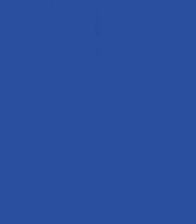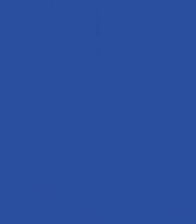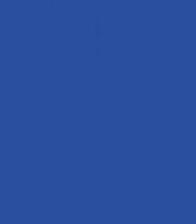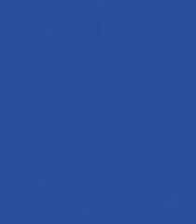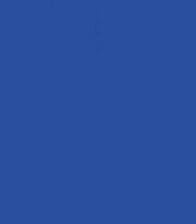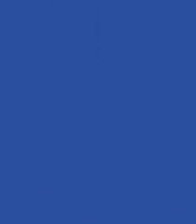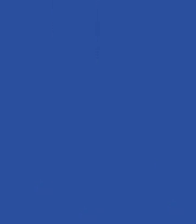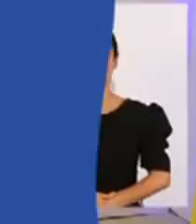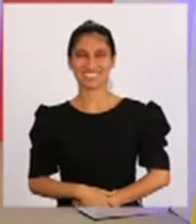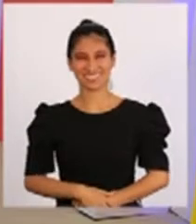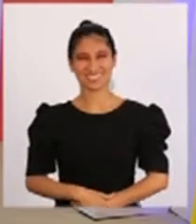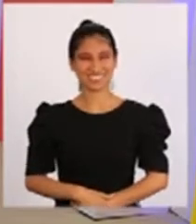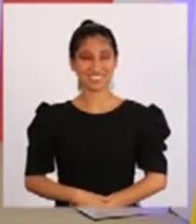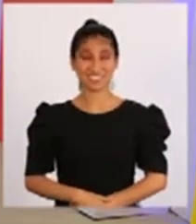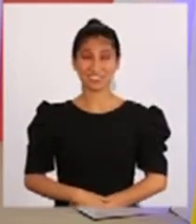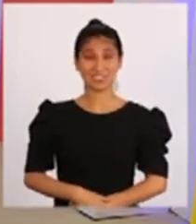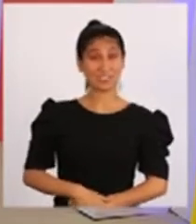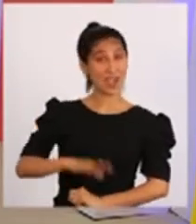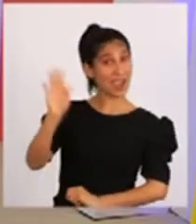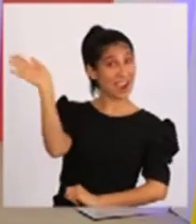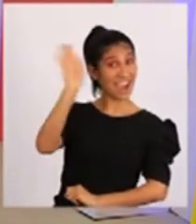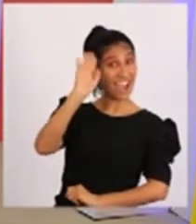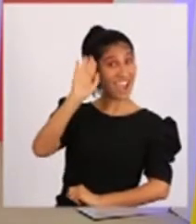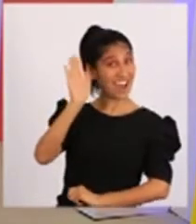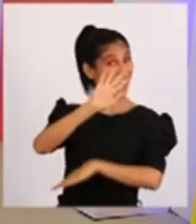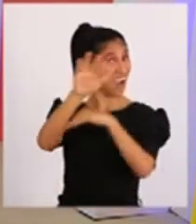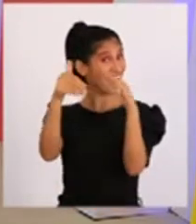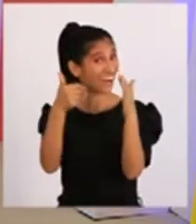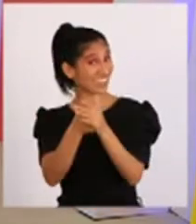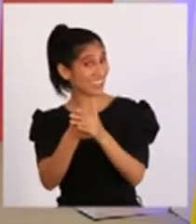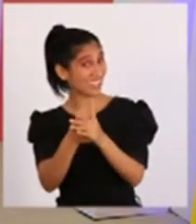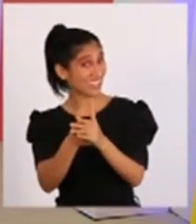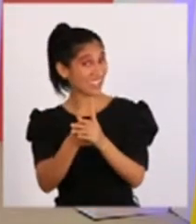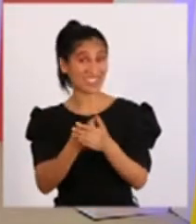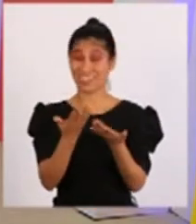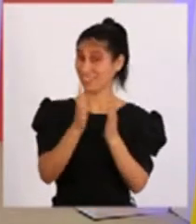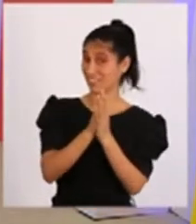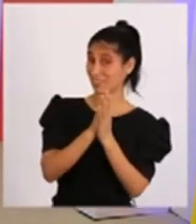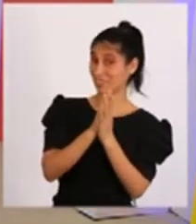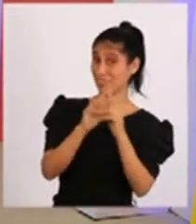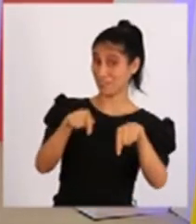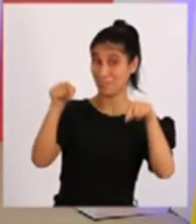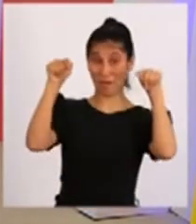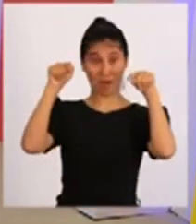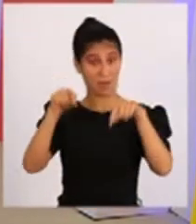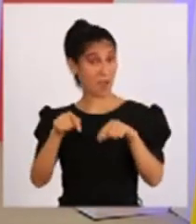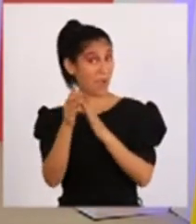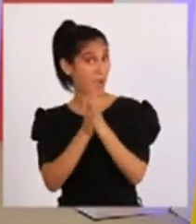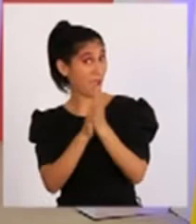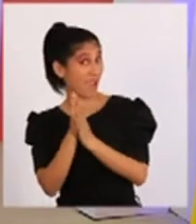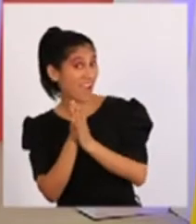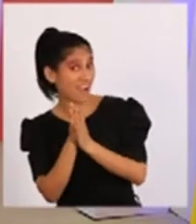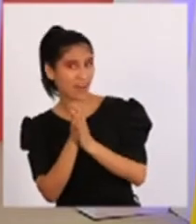pronto. Hello, everybody. Uf, I'm thirsty.